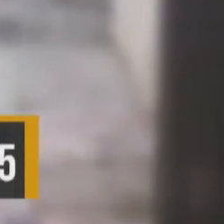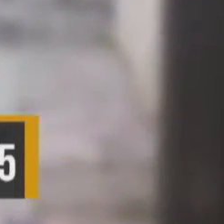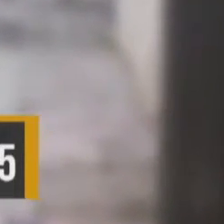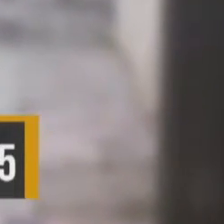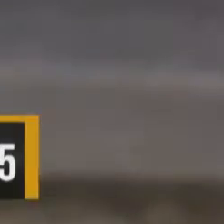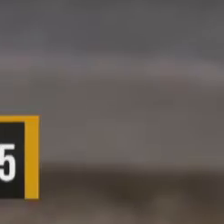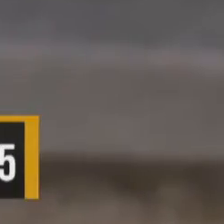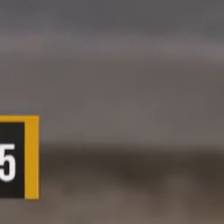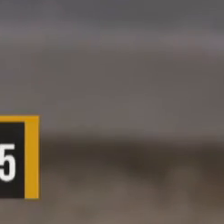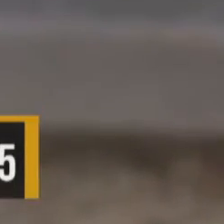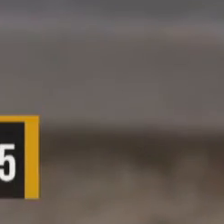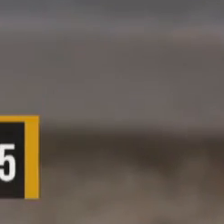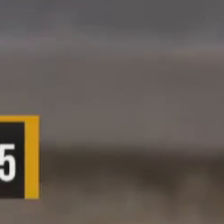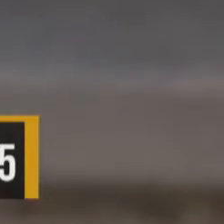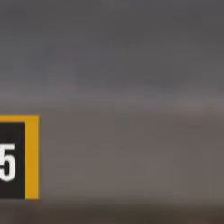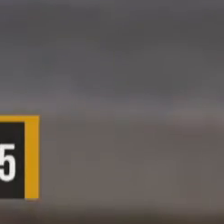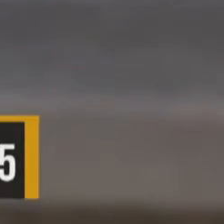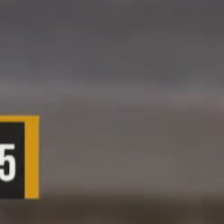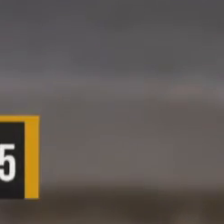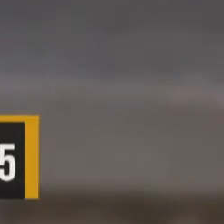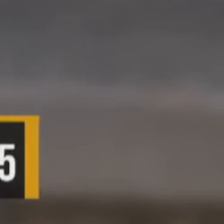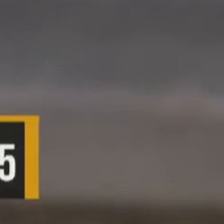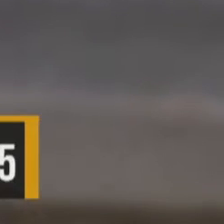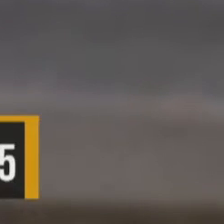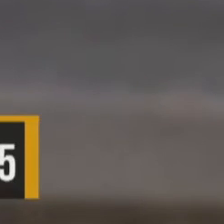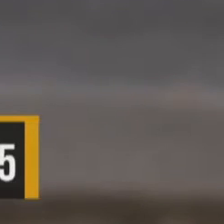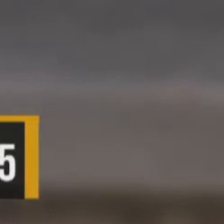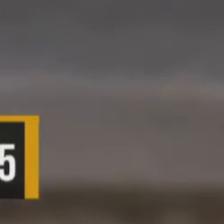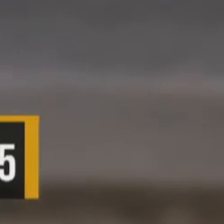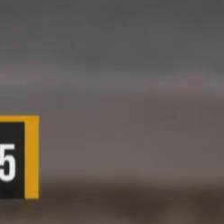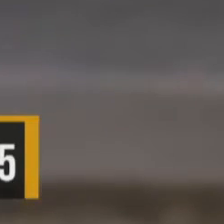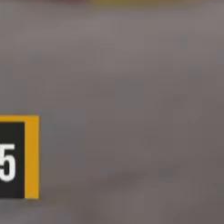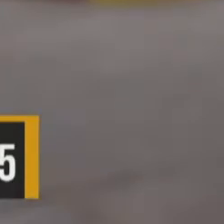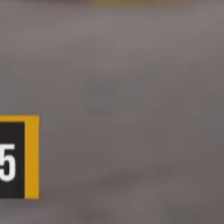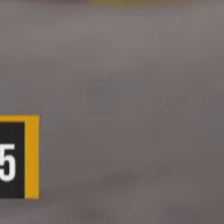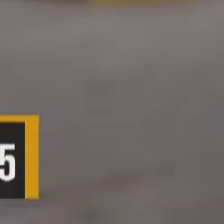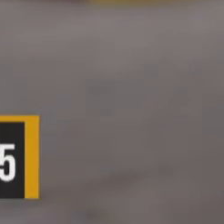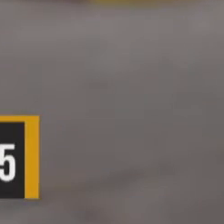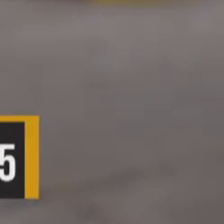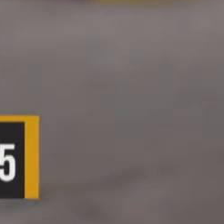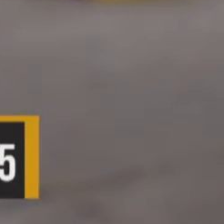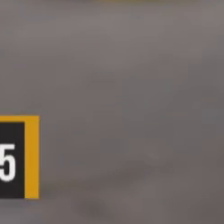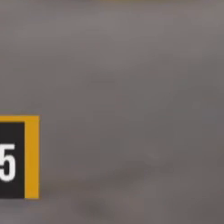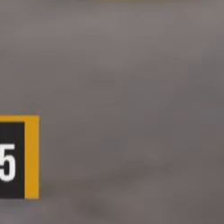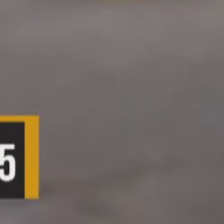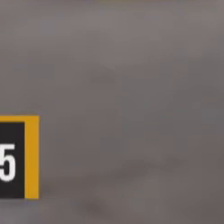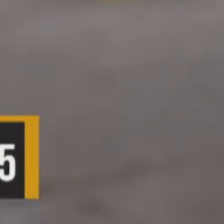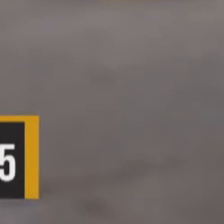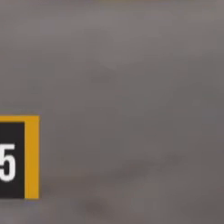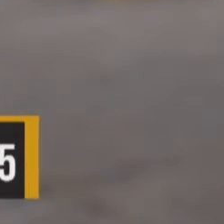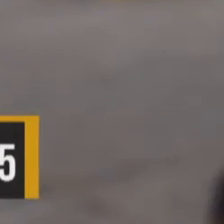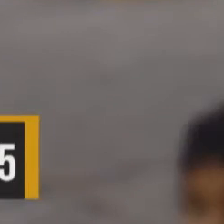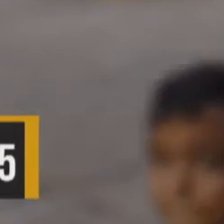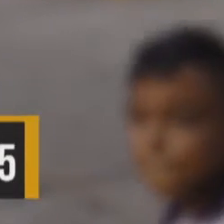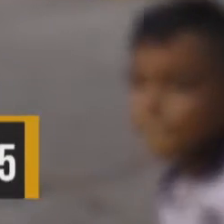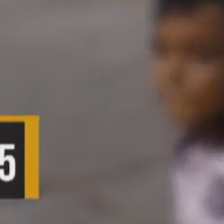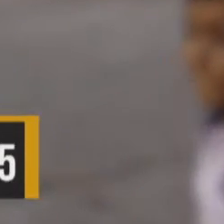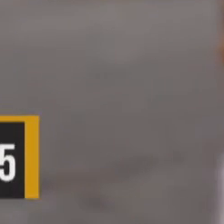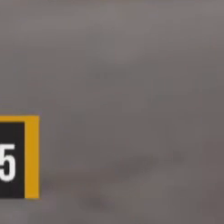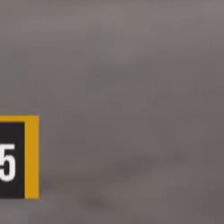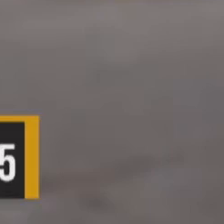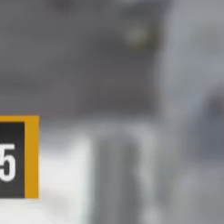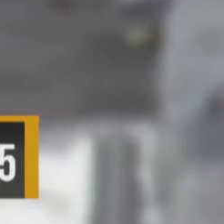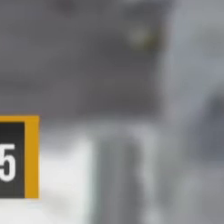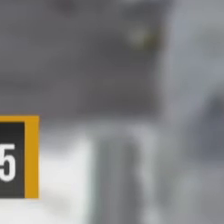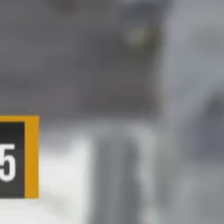le indica al parecer de ser el autor intelectual del homicidio de Rubén Eduardo Salazar Tobar en hechos ocurridos en el barrio La Paz, así como